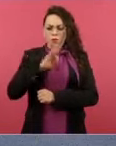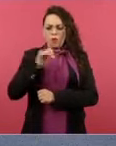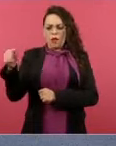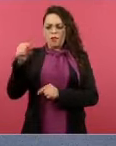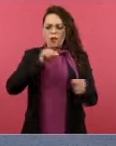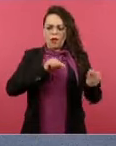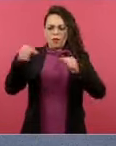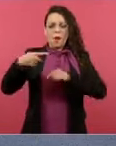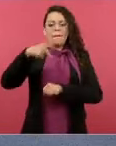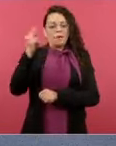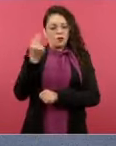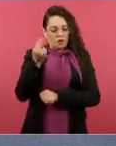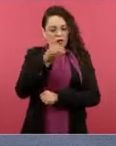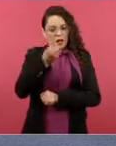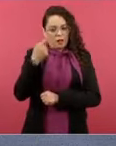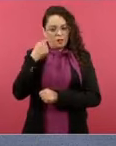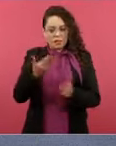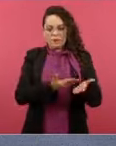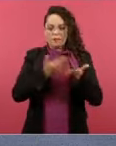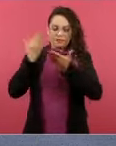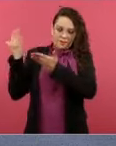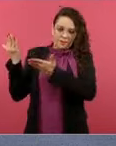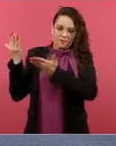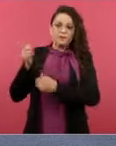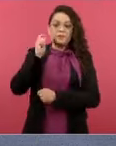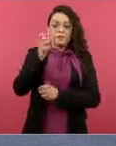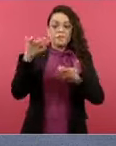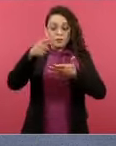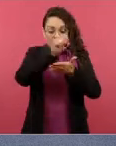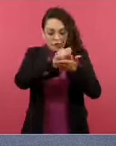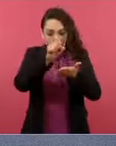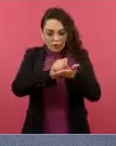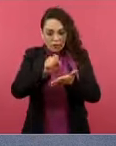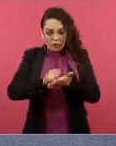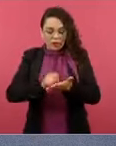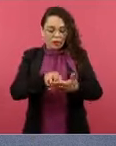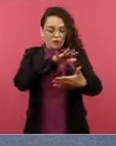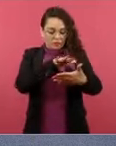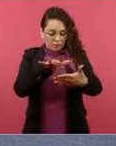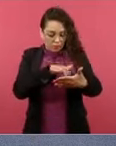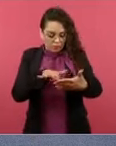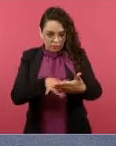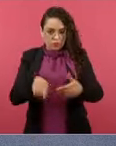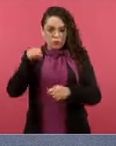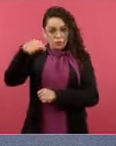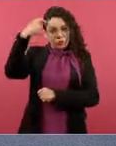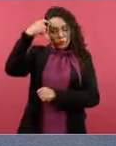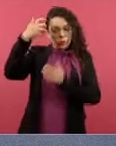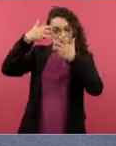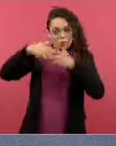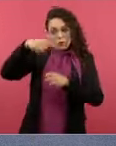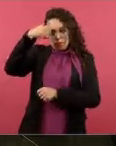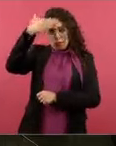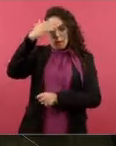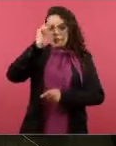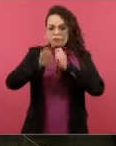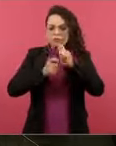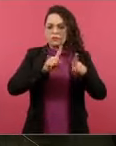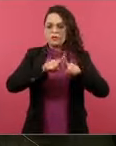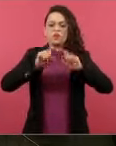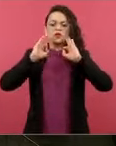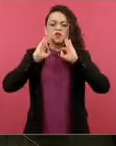practican la lectura, practican la escritura y movilizan sus saberes acerca de diferentes tipos de textos. Y